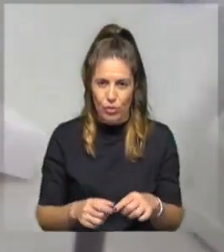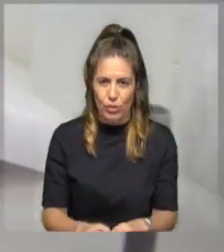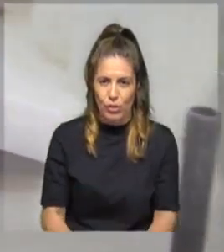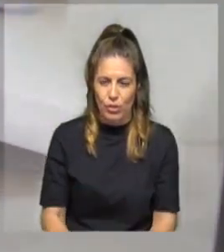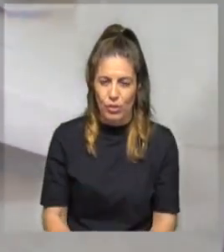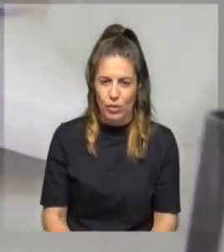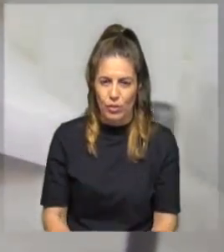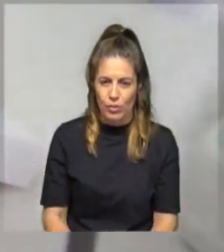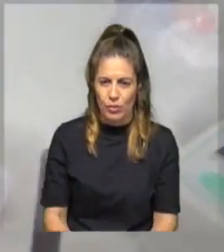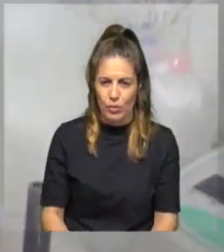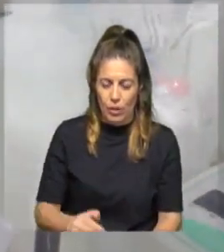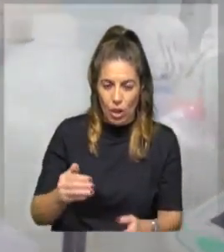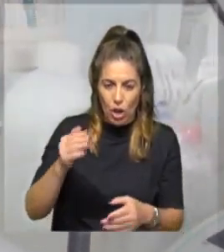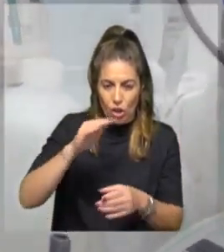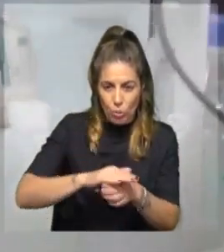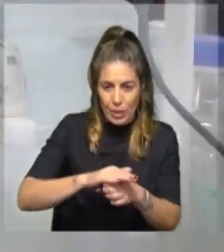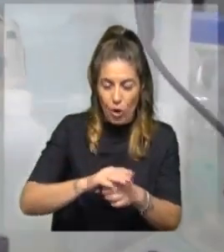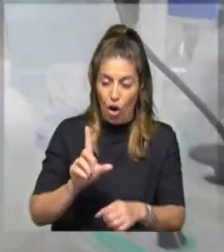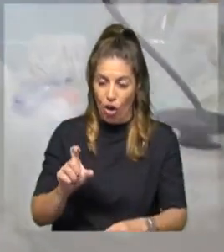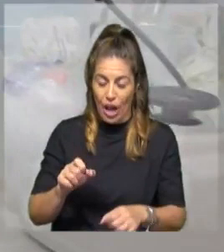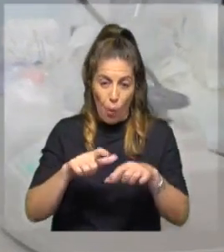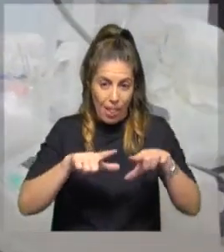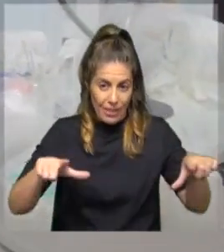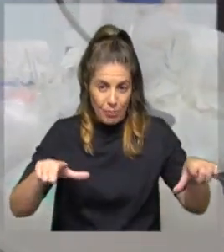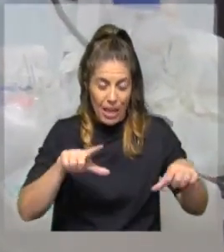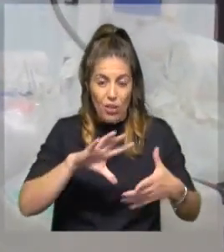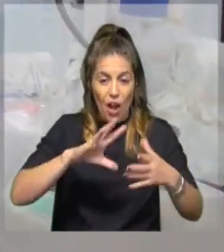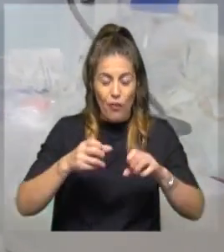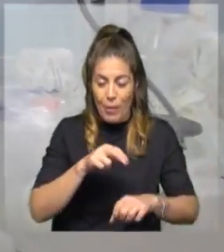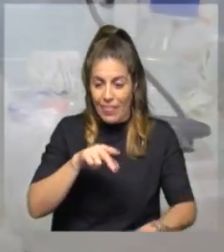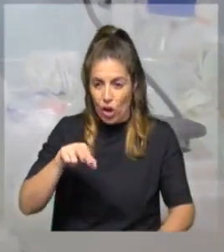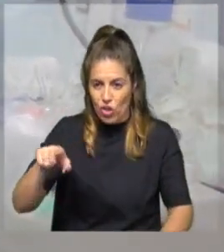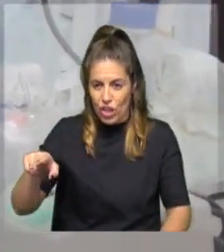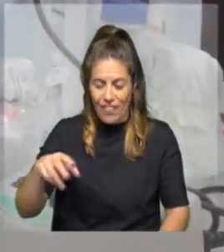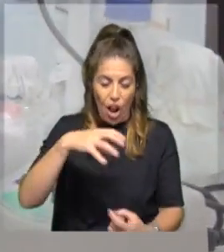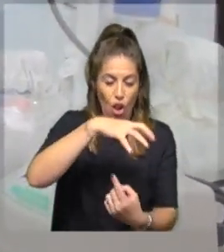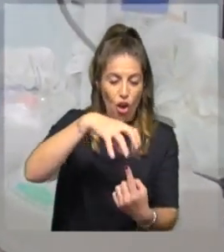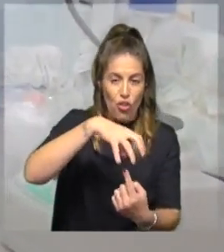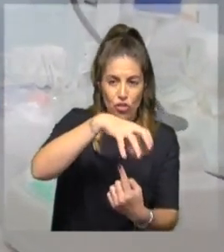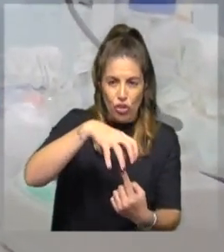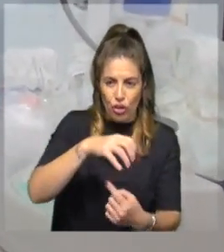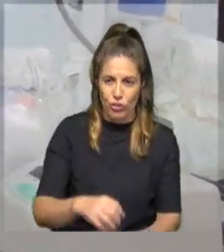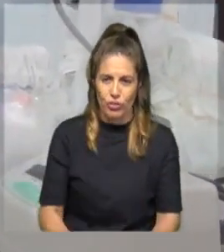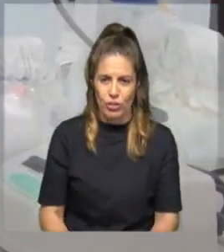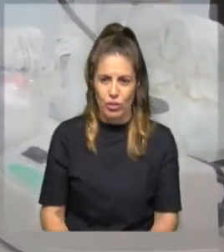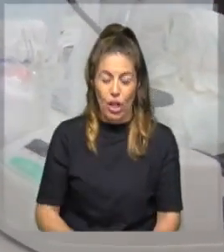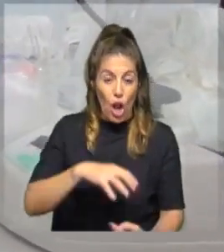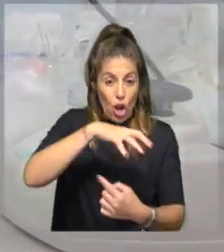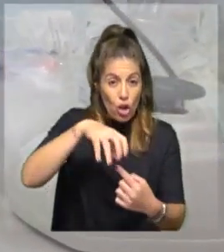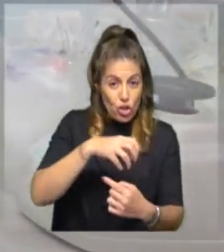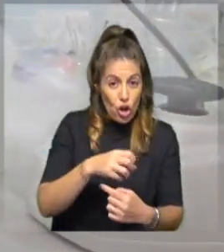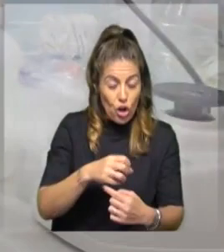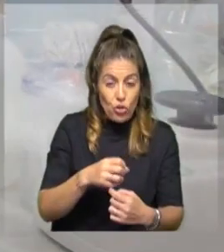los cubrimos con agua estéril, ¿no? Esta es una forma de conservar los hongos. Los hongos tienen un montón de propiedades